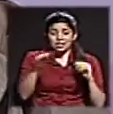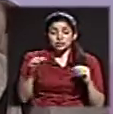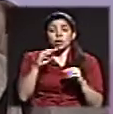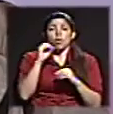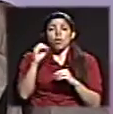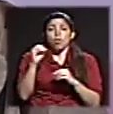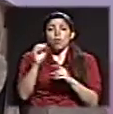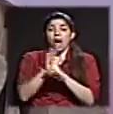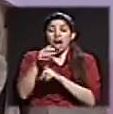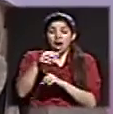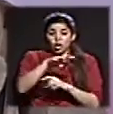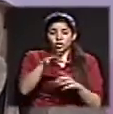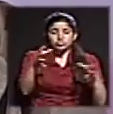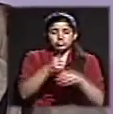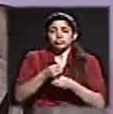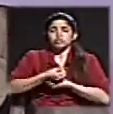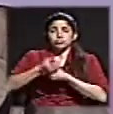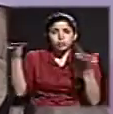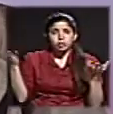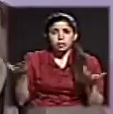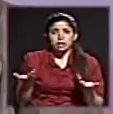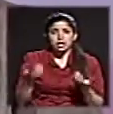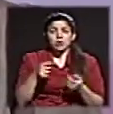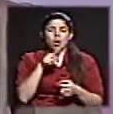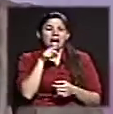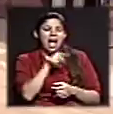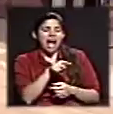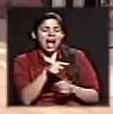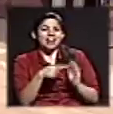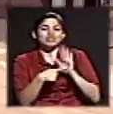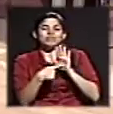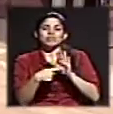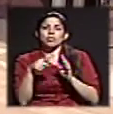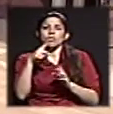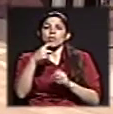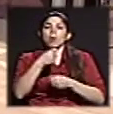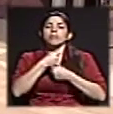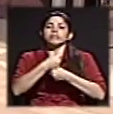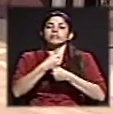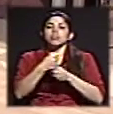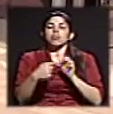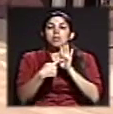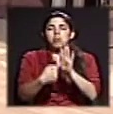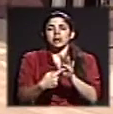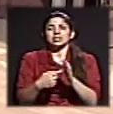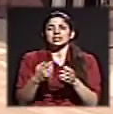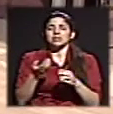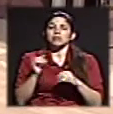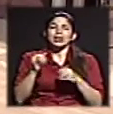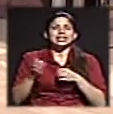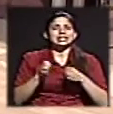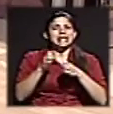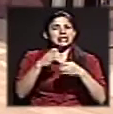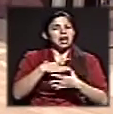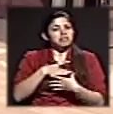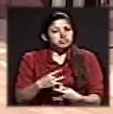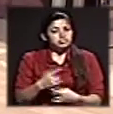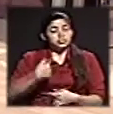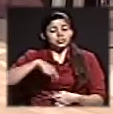acoso y hacerlos públicos. Creo que ahí se manifiesta una propuesta de estrategia interesante, porque nosotras en